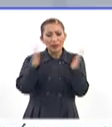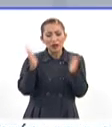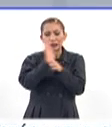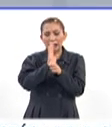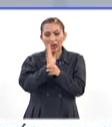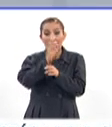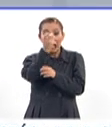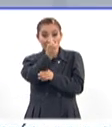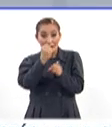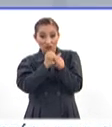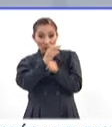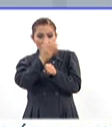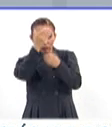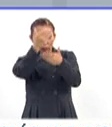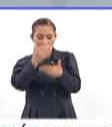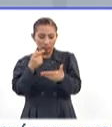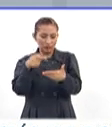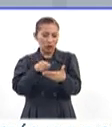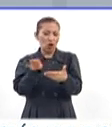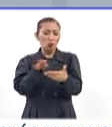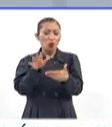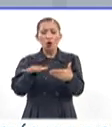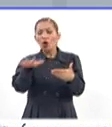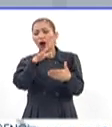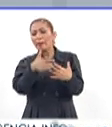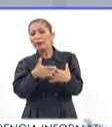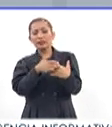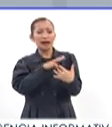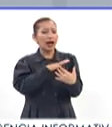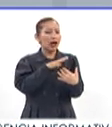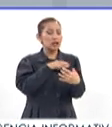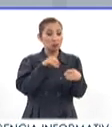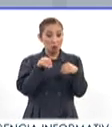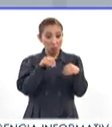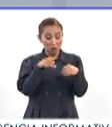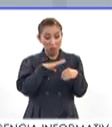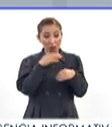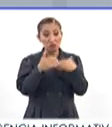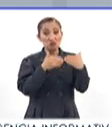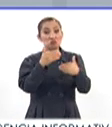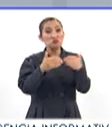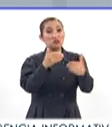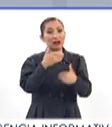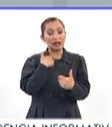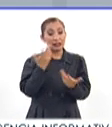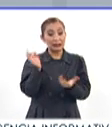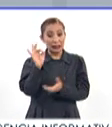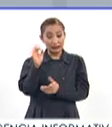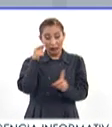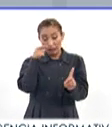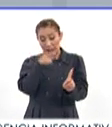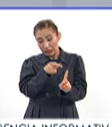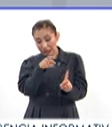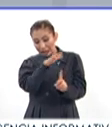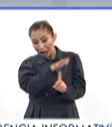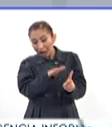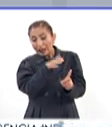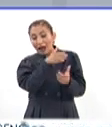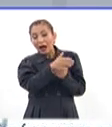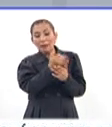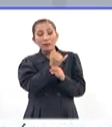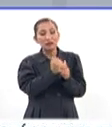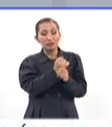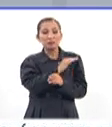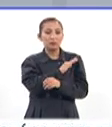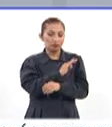cine, etcétera, pues darse cuenta, ¿no?, de cómo están muy activos este tipo de industrias y que si se dirigen a esas áreas de